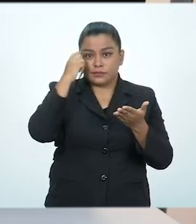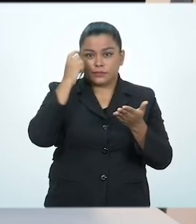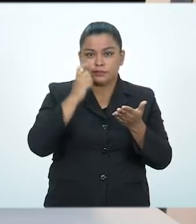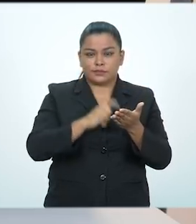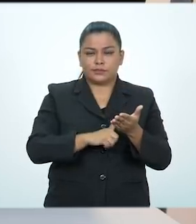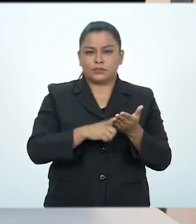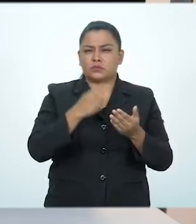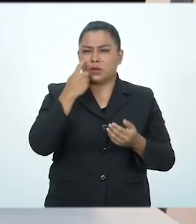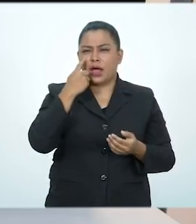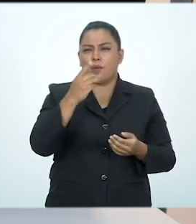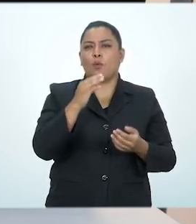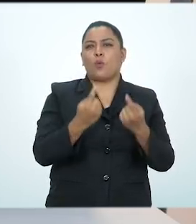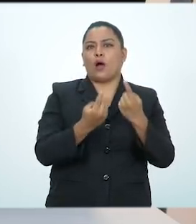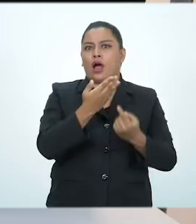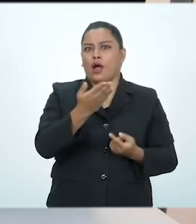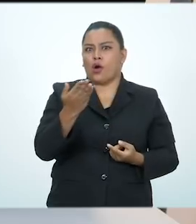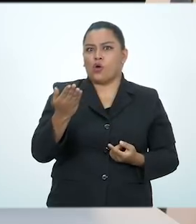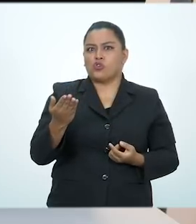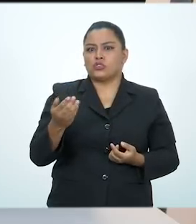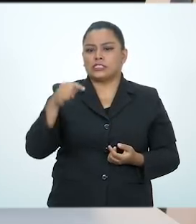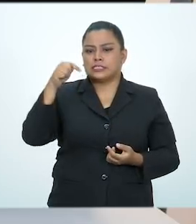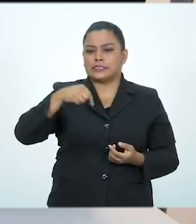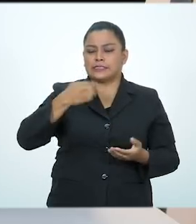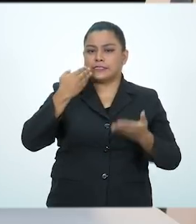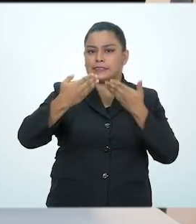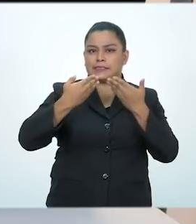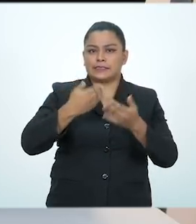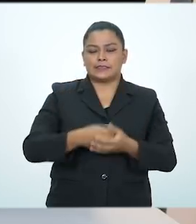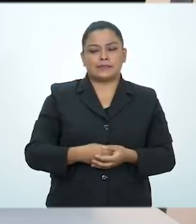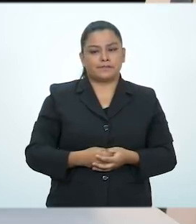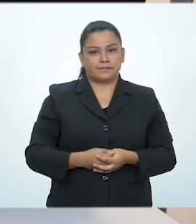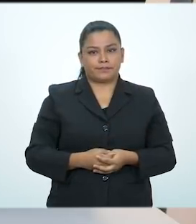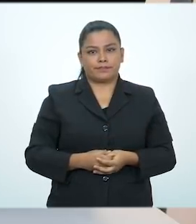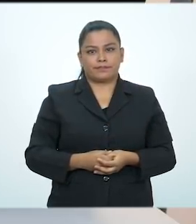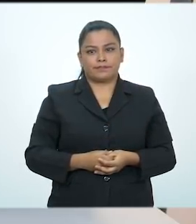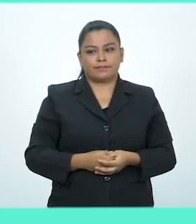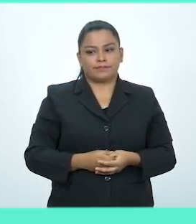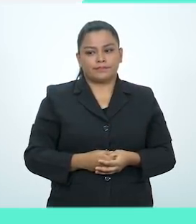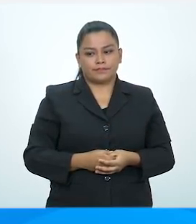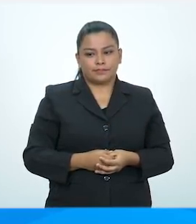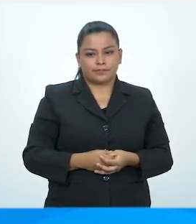prueba. Veamos qué elementos componen esta descripción.